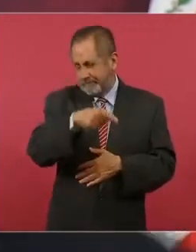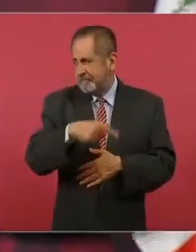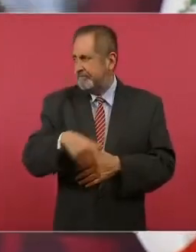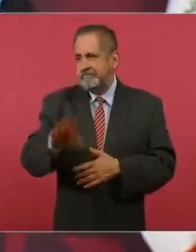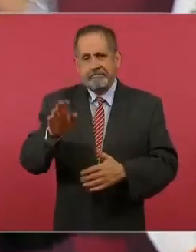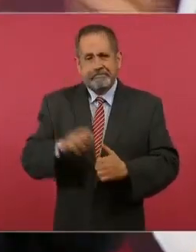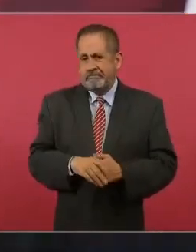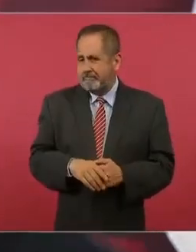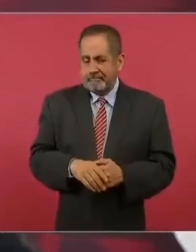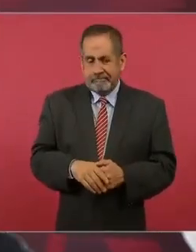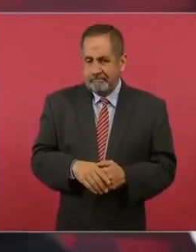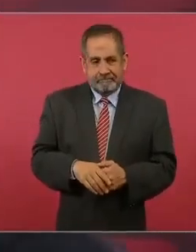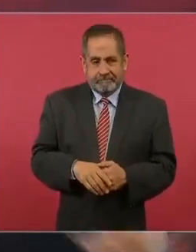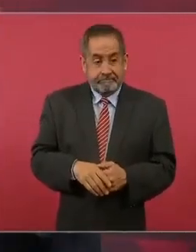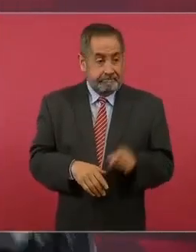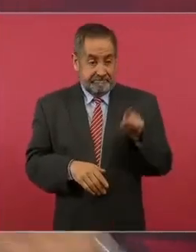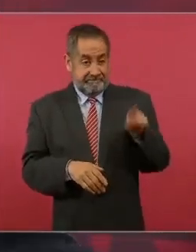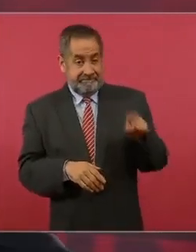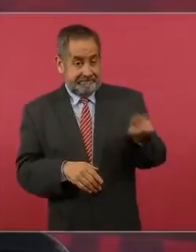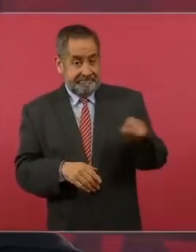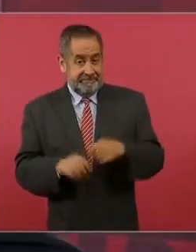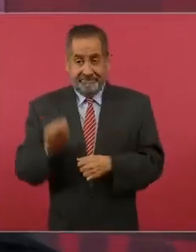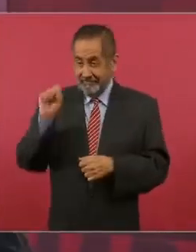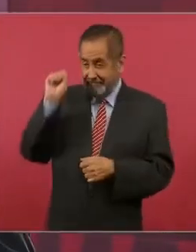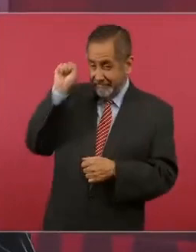había un sindicato